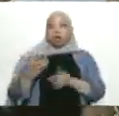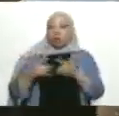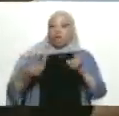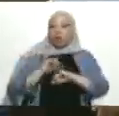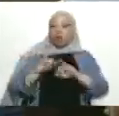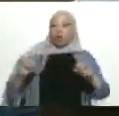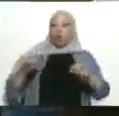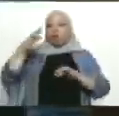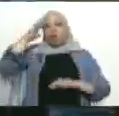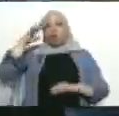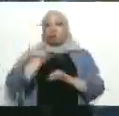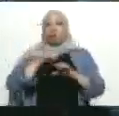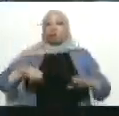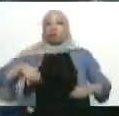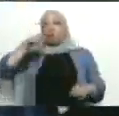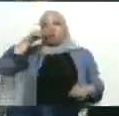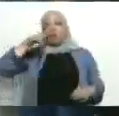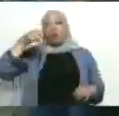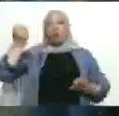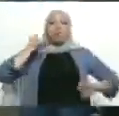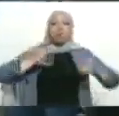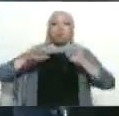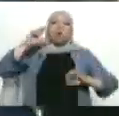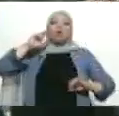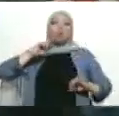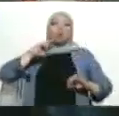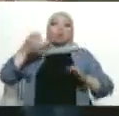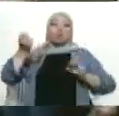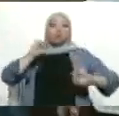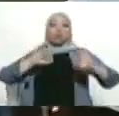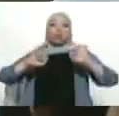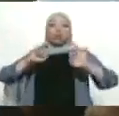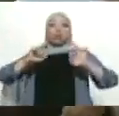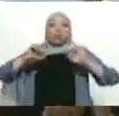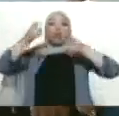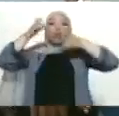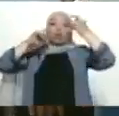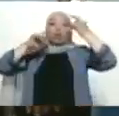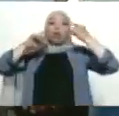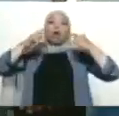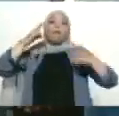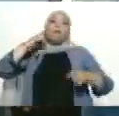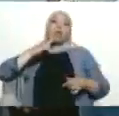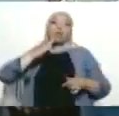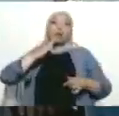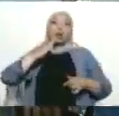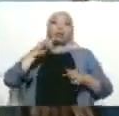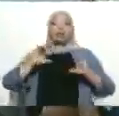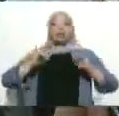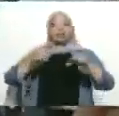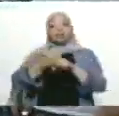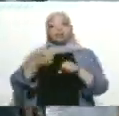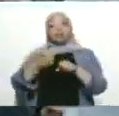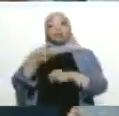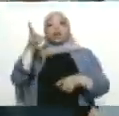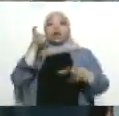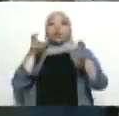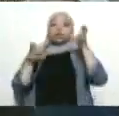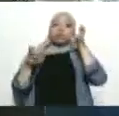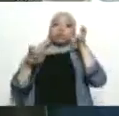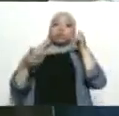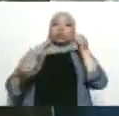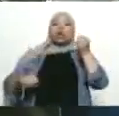para defender el legado bolivariano, el legado del padre de la patria, y allí al unísono se escuchó el grito: